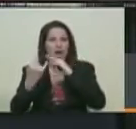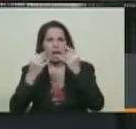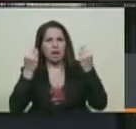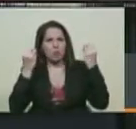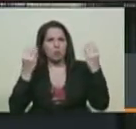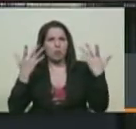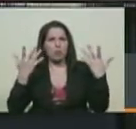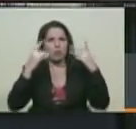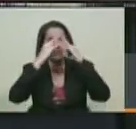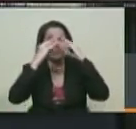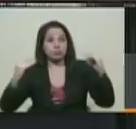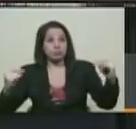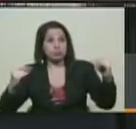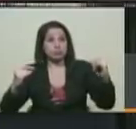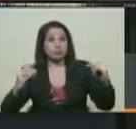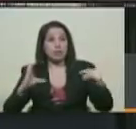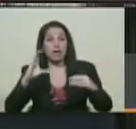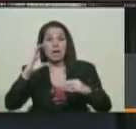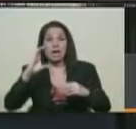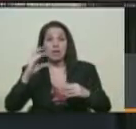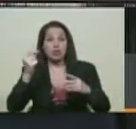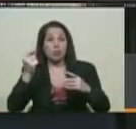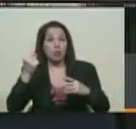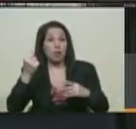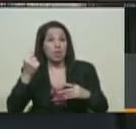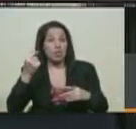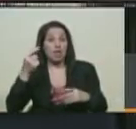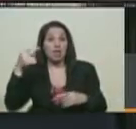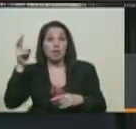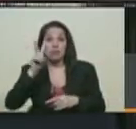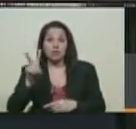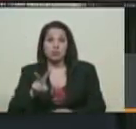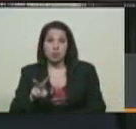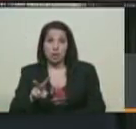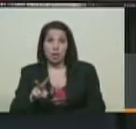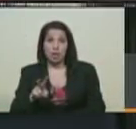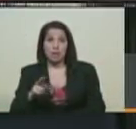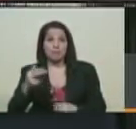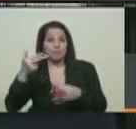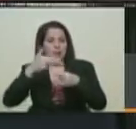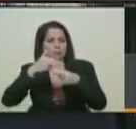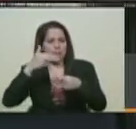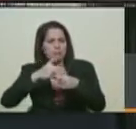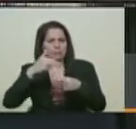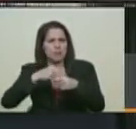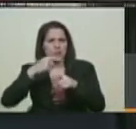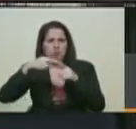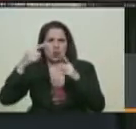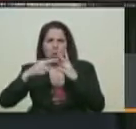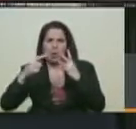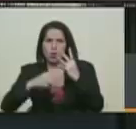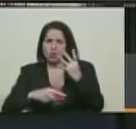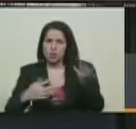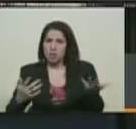de criptomoneda en Venezuela, varias granjas de petro y otras criptomonedas,